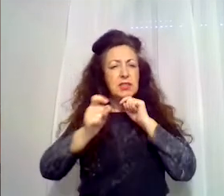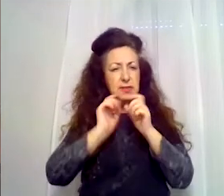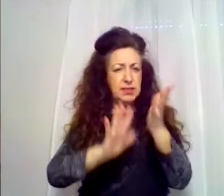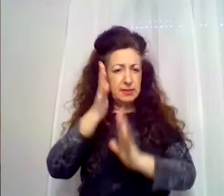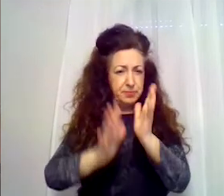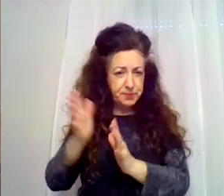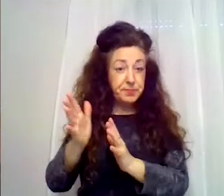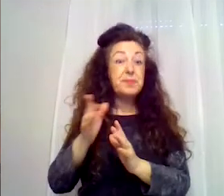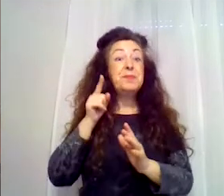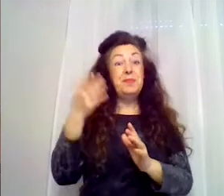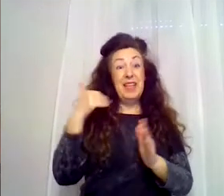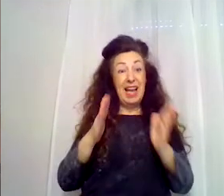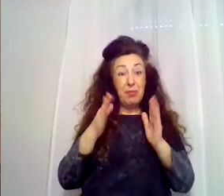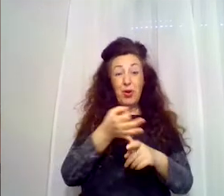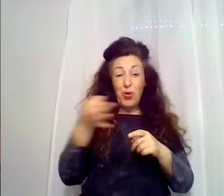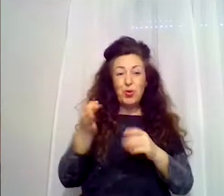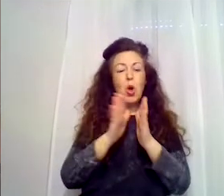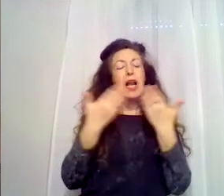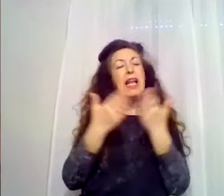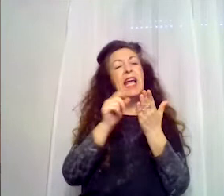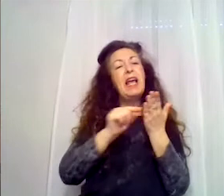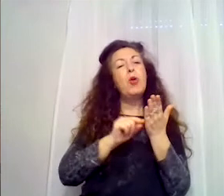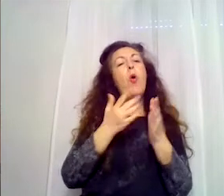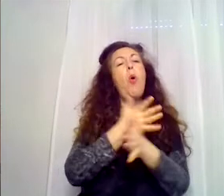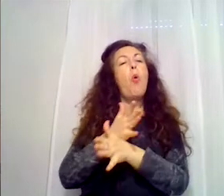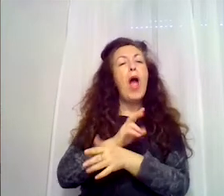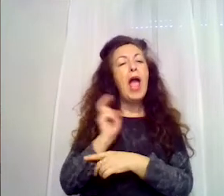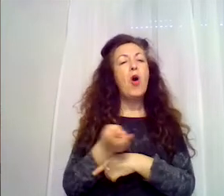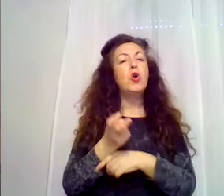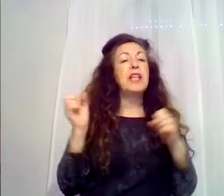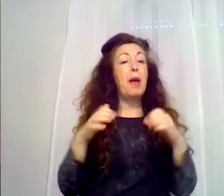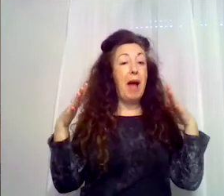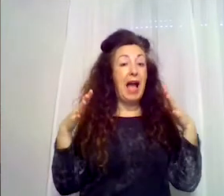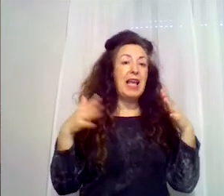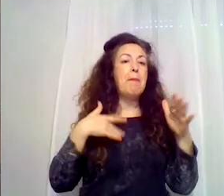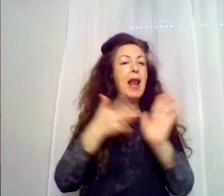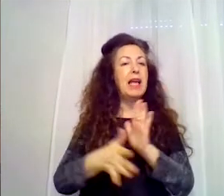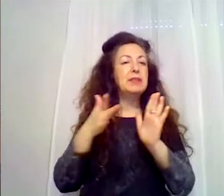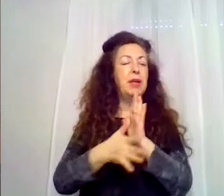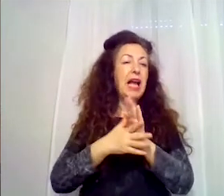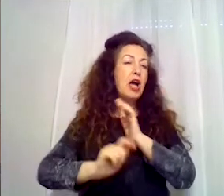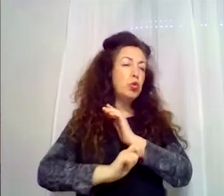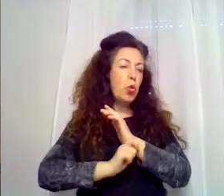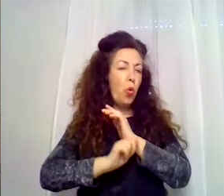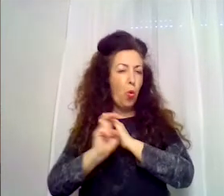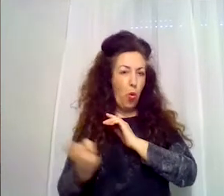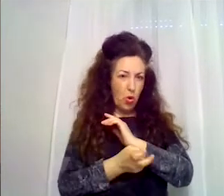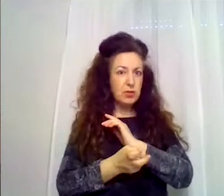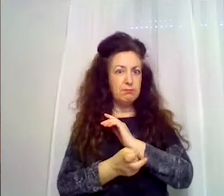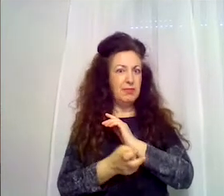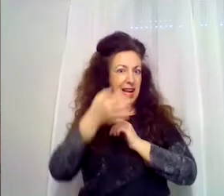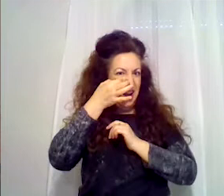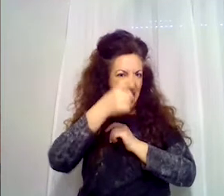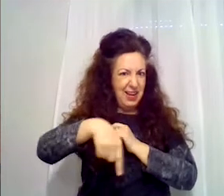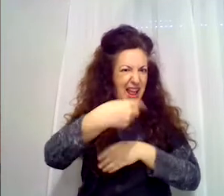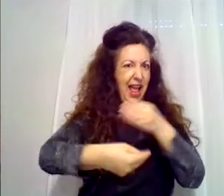de brujas y de magos y por parte de la persecución que sufrían estos artistas callejeros, porque se